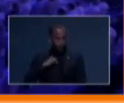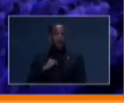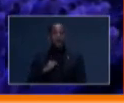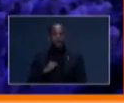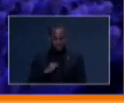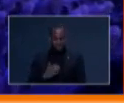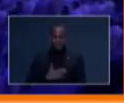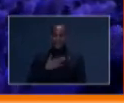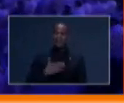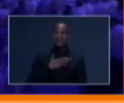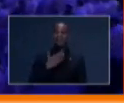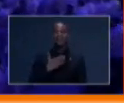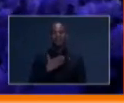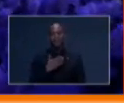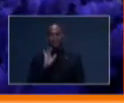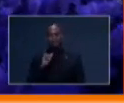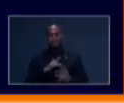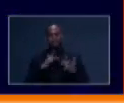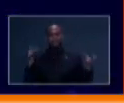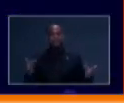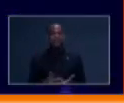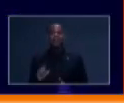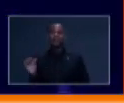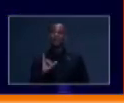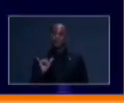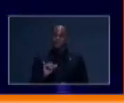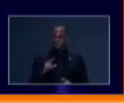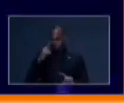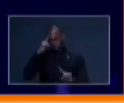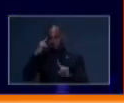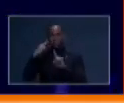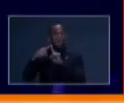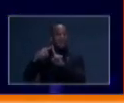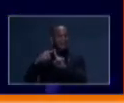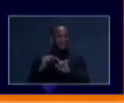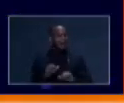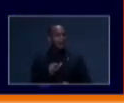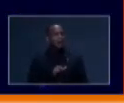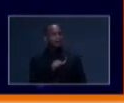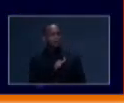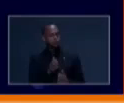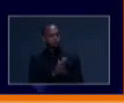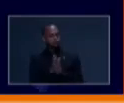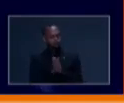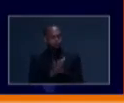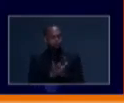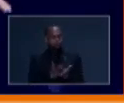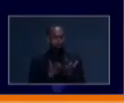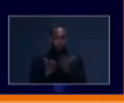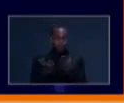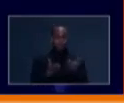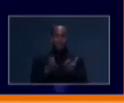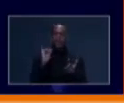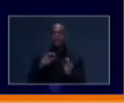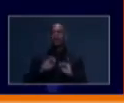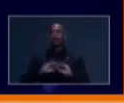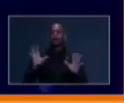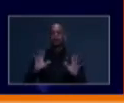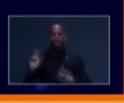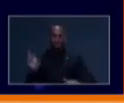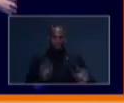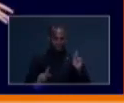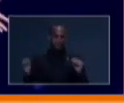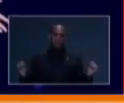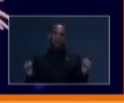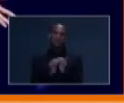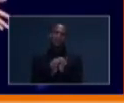entonces que hay un problema con el logo el primer problema lo tuvo el gobierno de danilo porque porque no comprobaron una serie de cosas